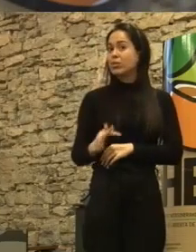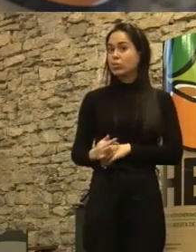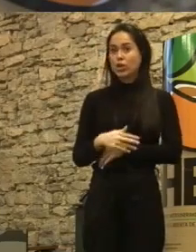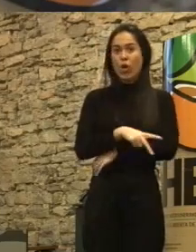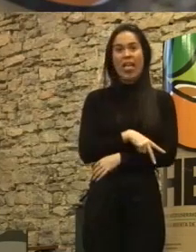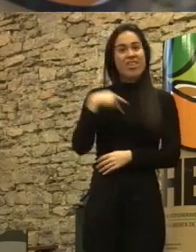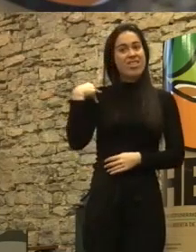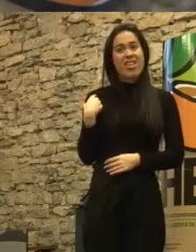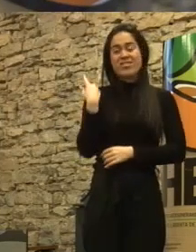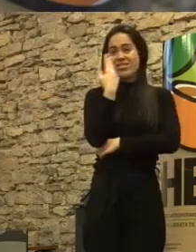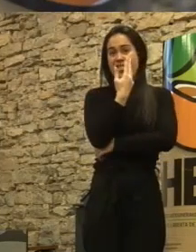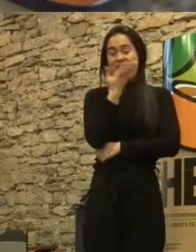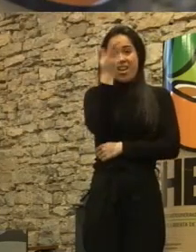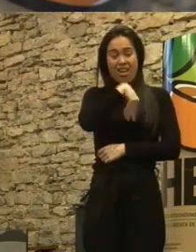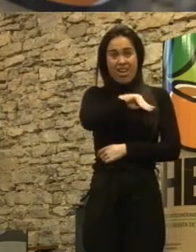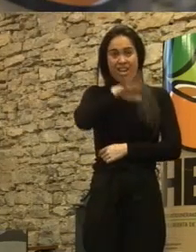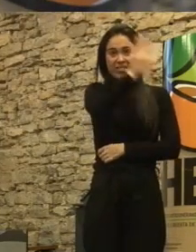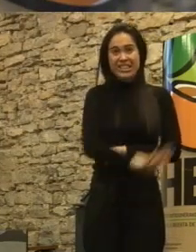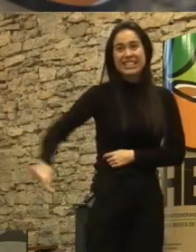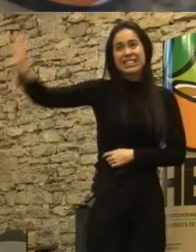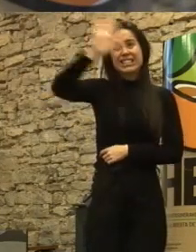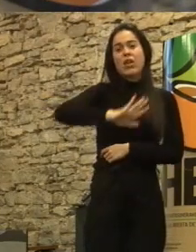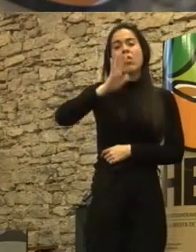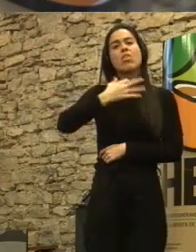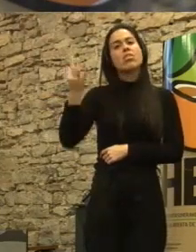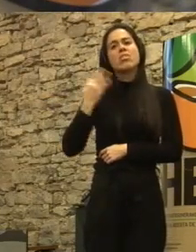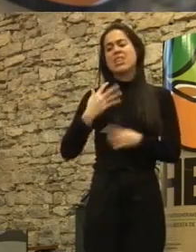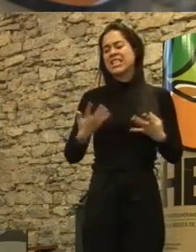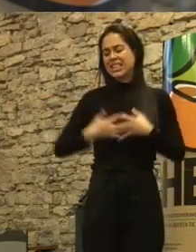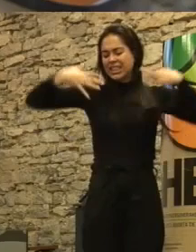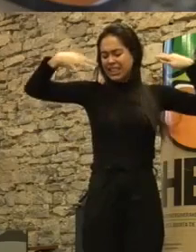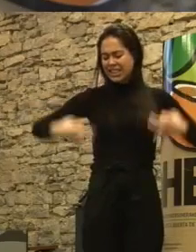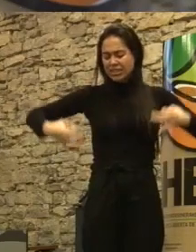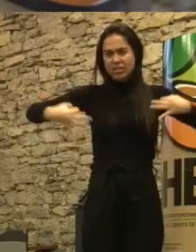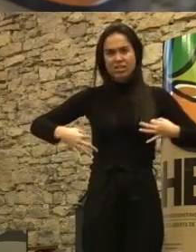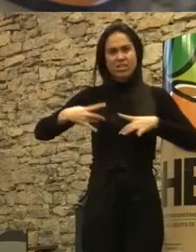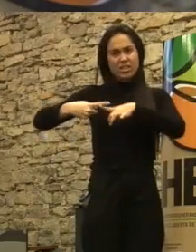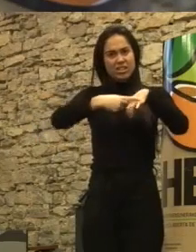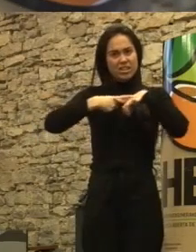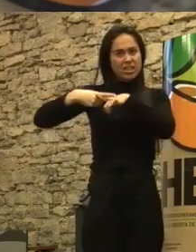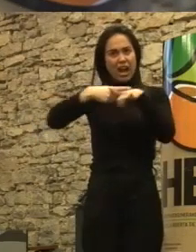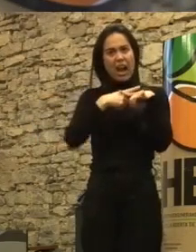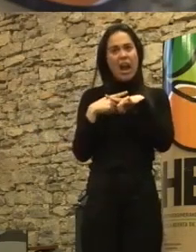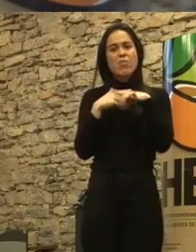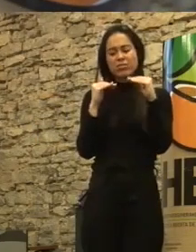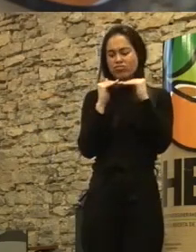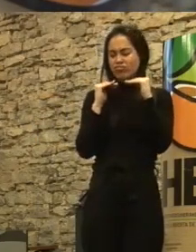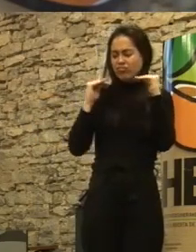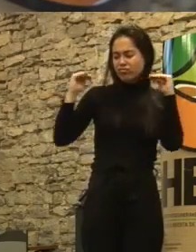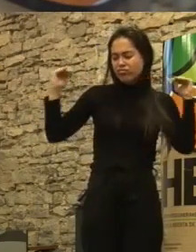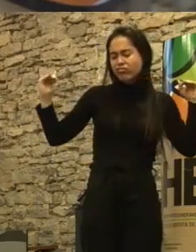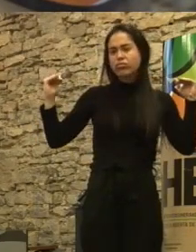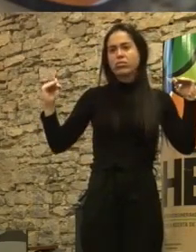Estado son los que deben garantizar un tipo de reparto equitativo para la gente. Que los que más